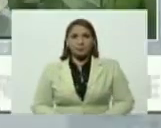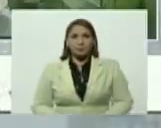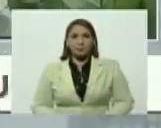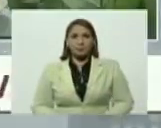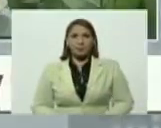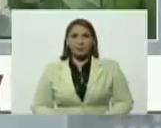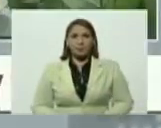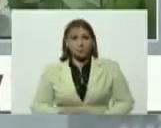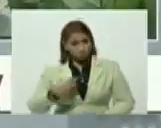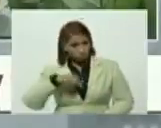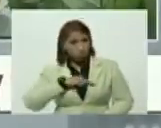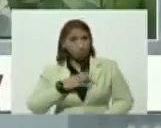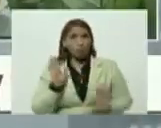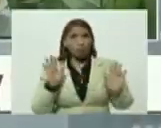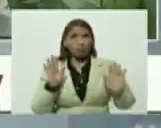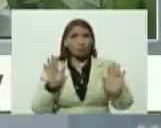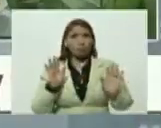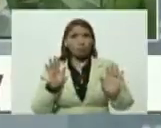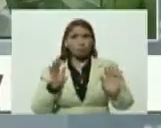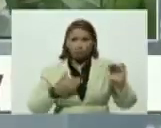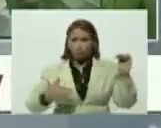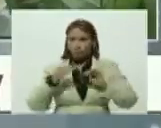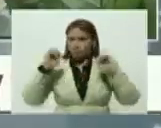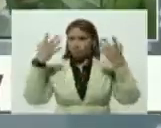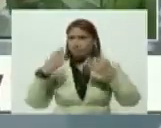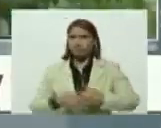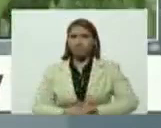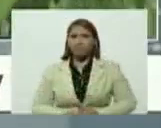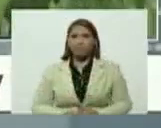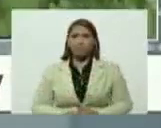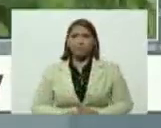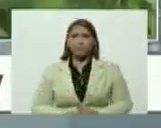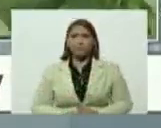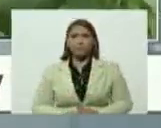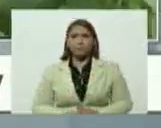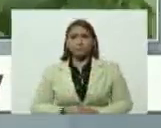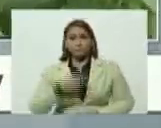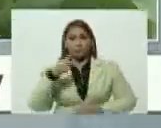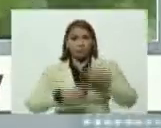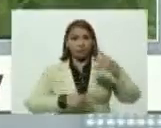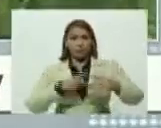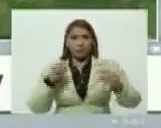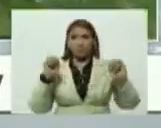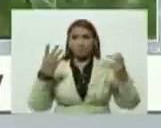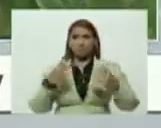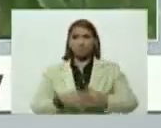Y nosotros estamos venciendo. Producir es vencer.